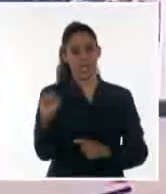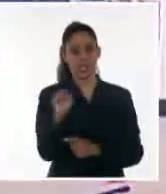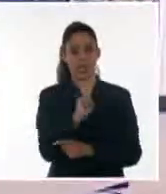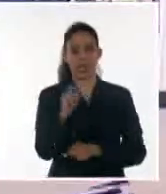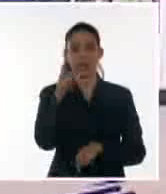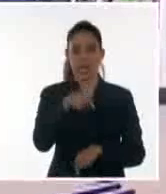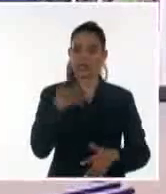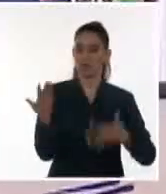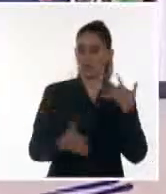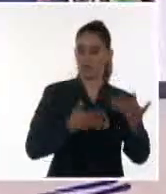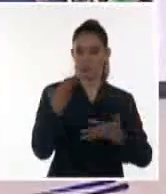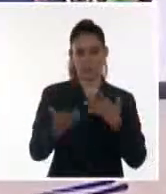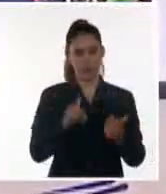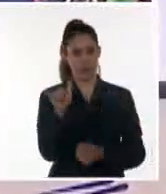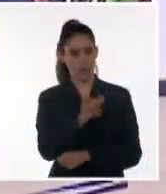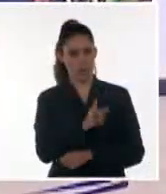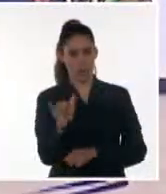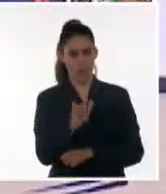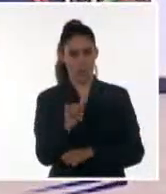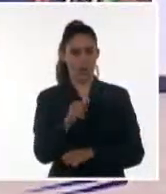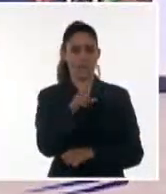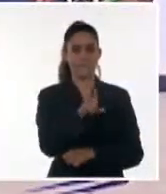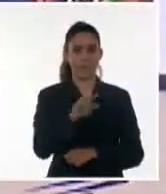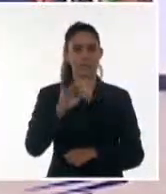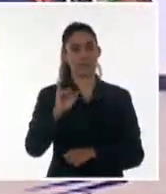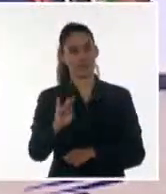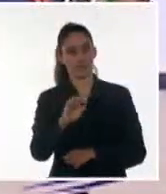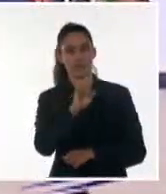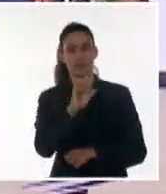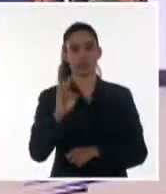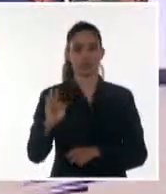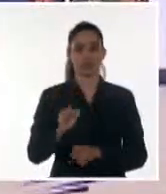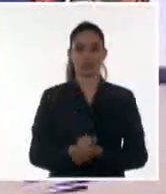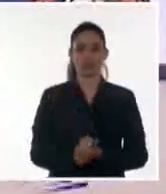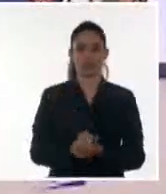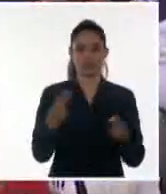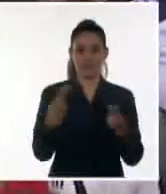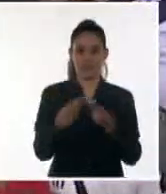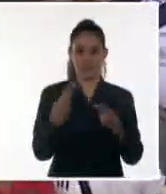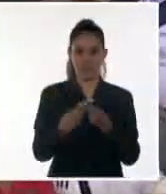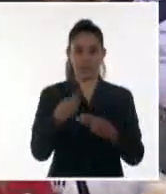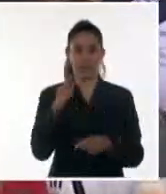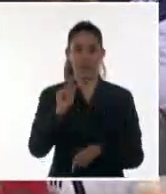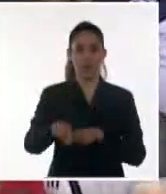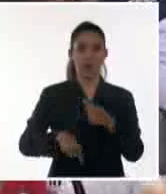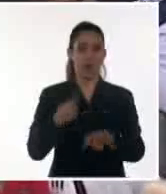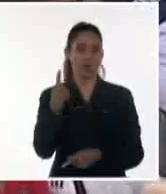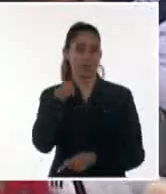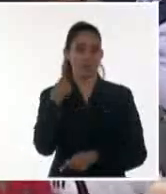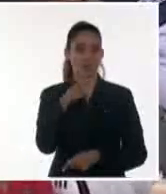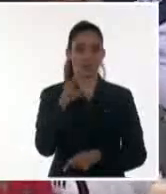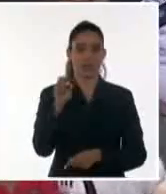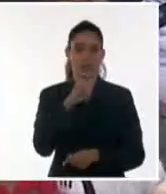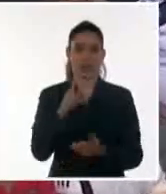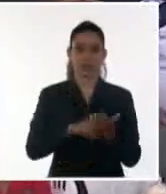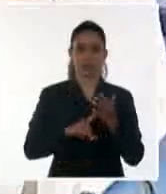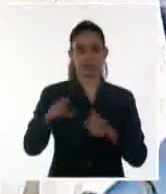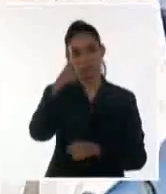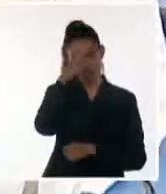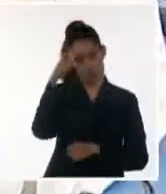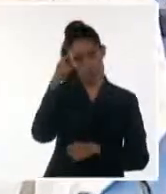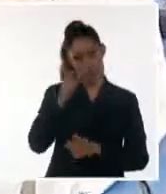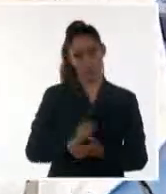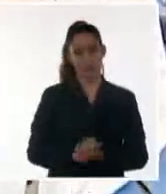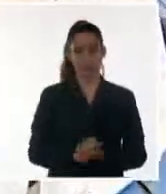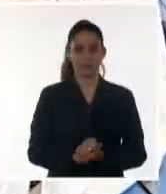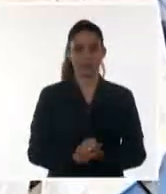disfrutado la edición de 1988. El torneo del 2024 será el séptimo que acontezca en Santi Spíritus.